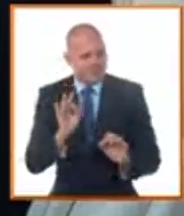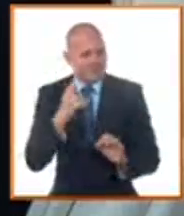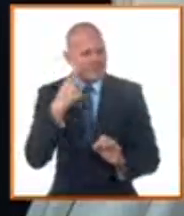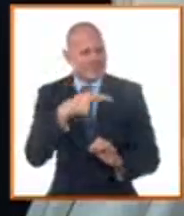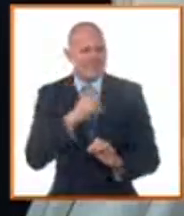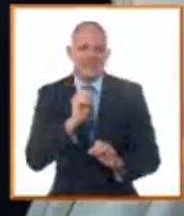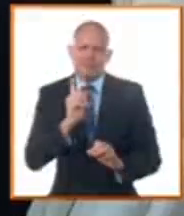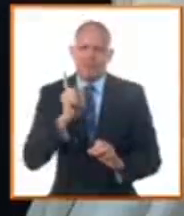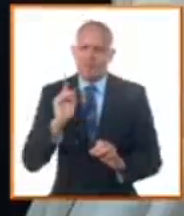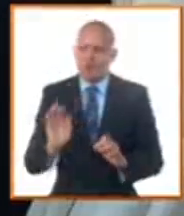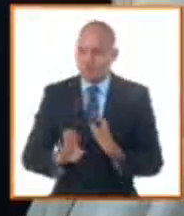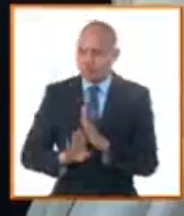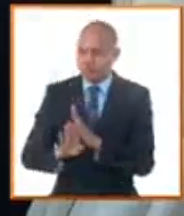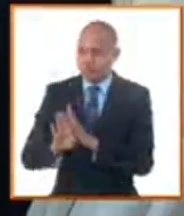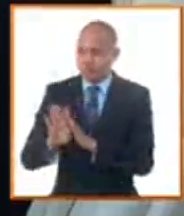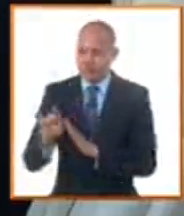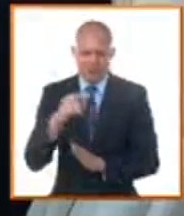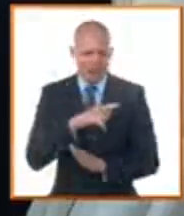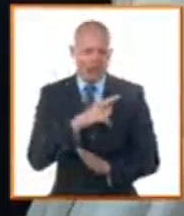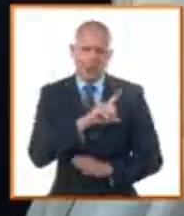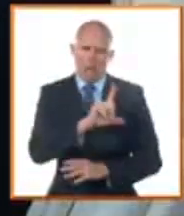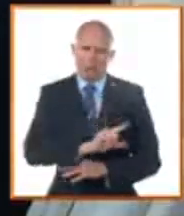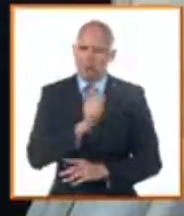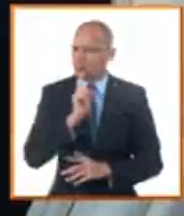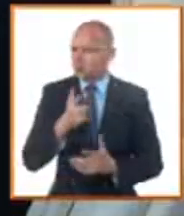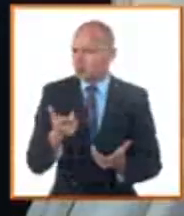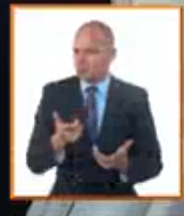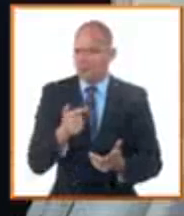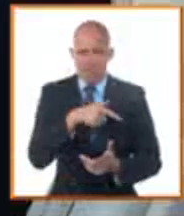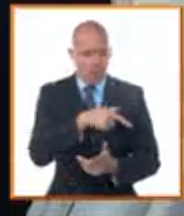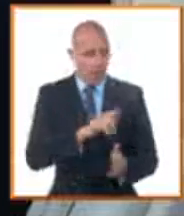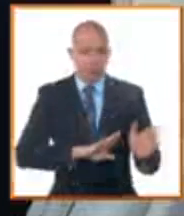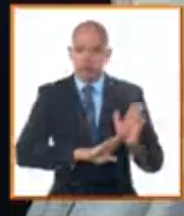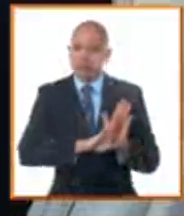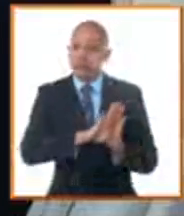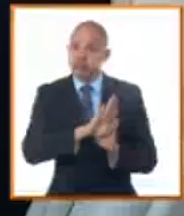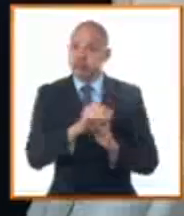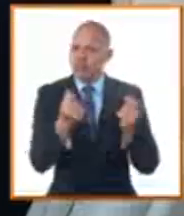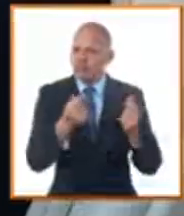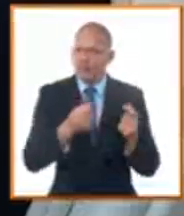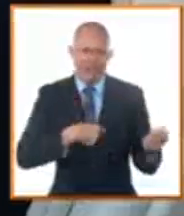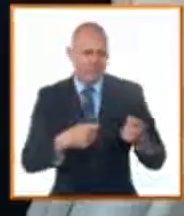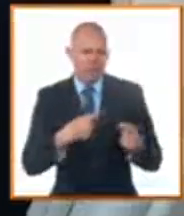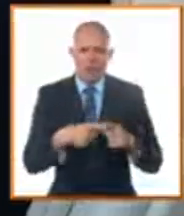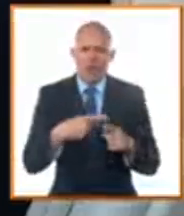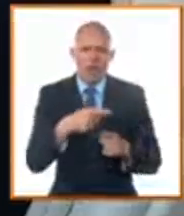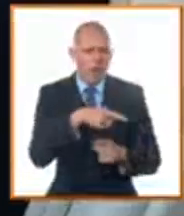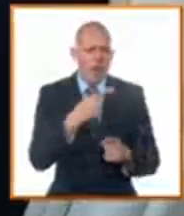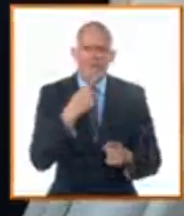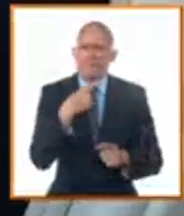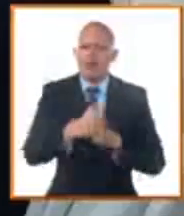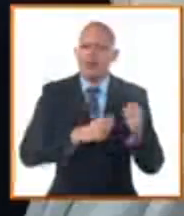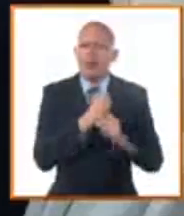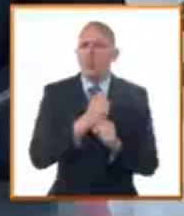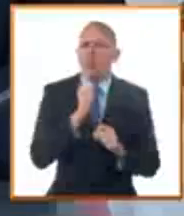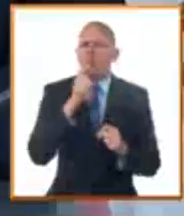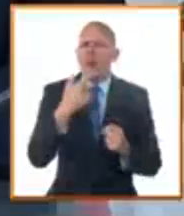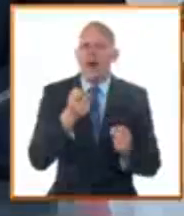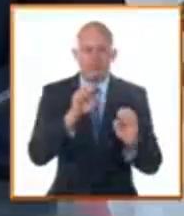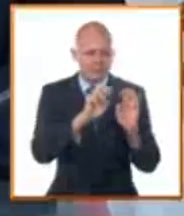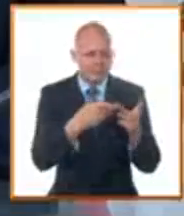mismo ritmo de la propia dinámica de evolución de ese sector, de esa forma de gestión estatal. Asimismo, aun